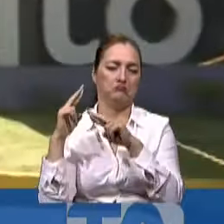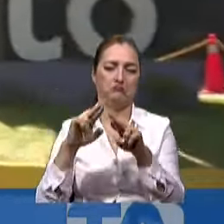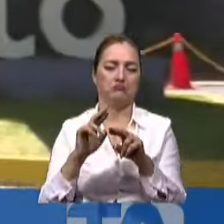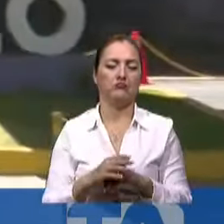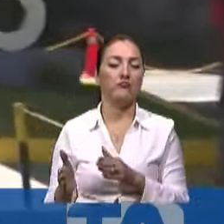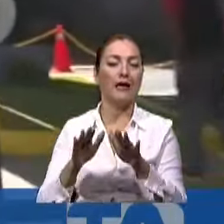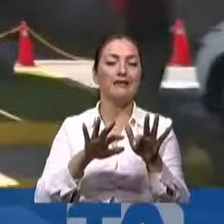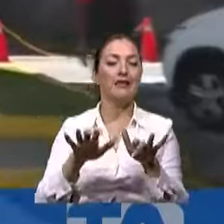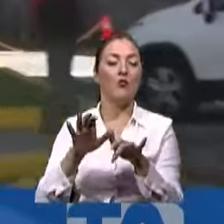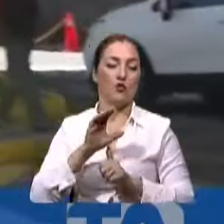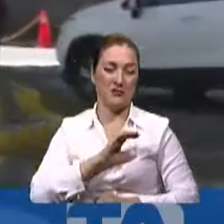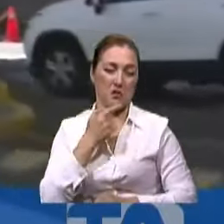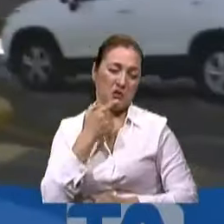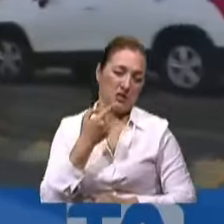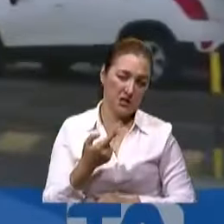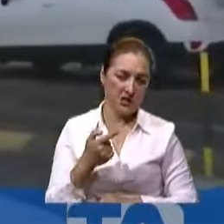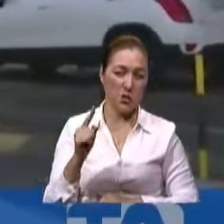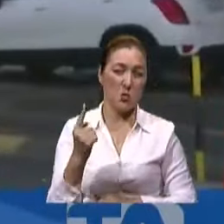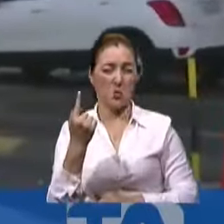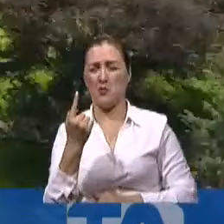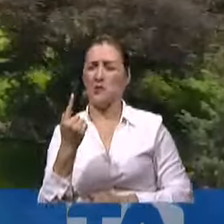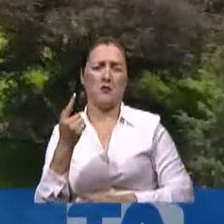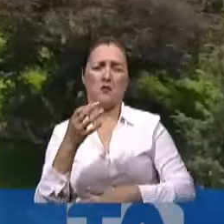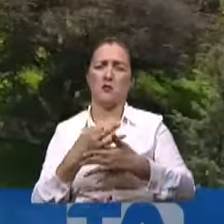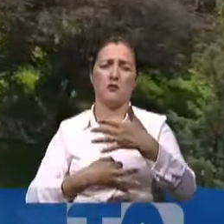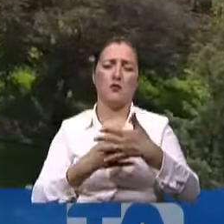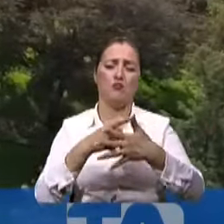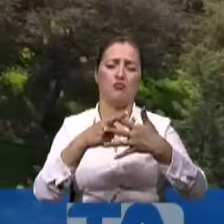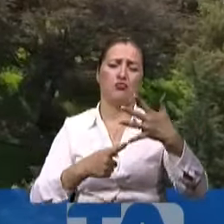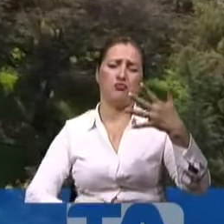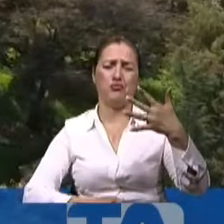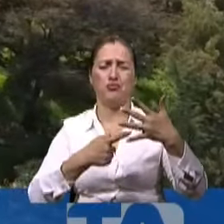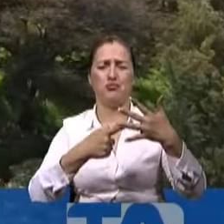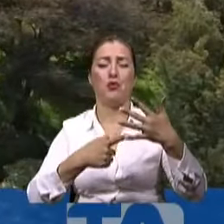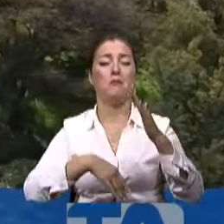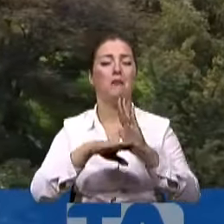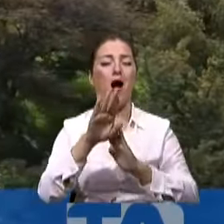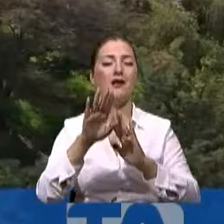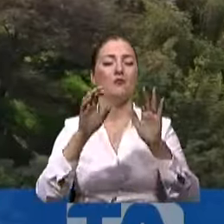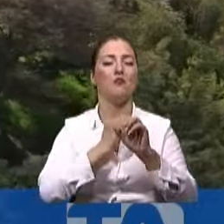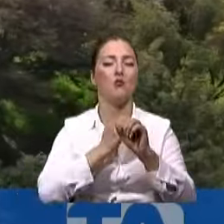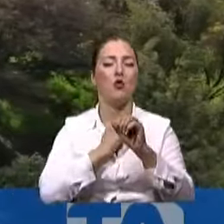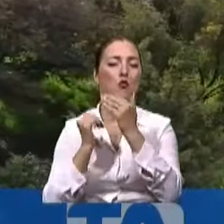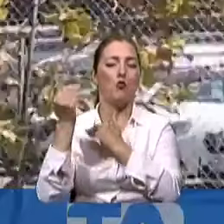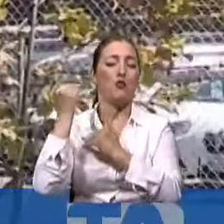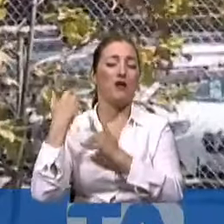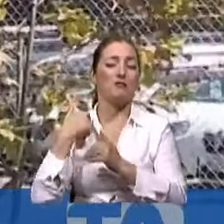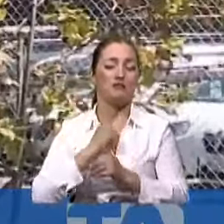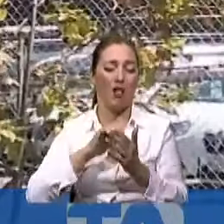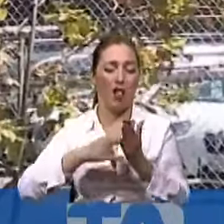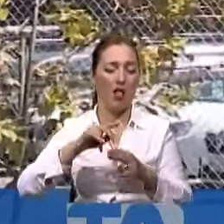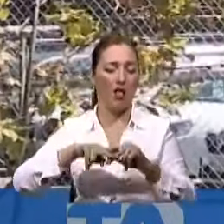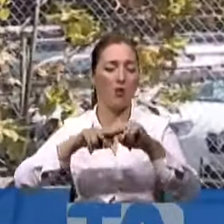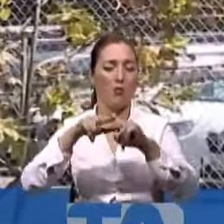el secretario municipal dice que este caso no es aislado, que se repite en toda la ciudad, sobre todo cuando se trata de predios patrimoniales, pero